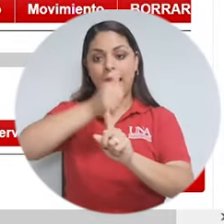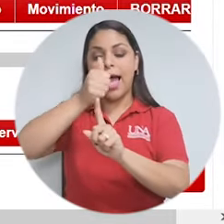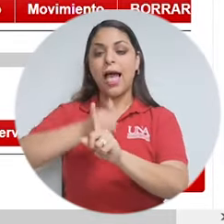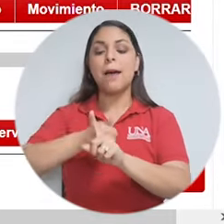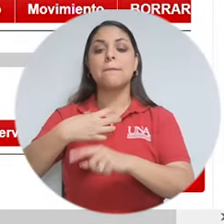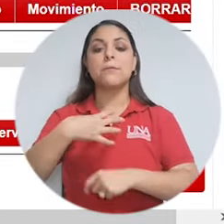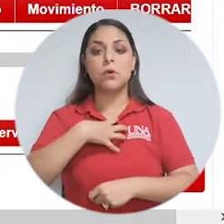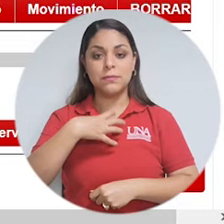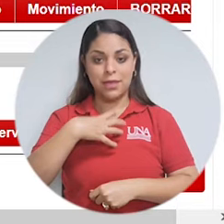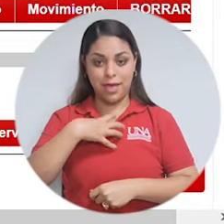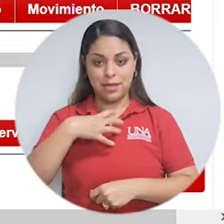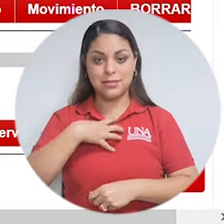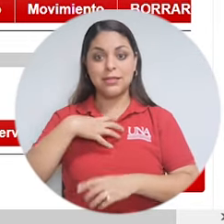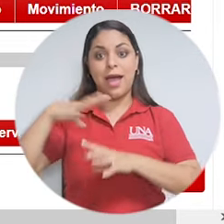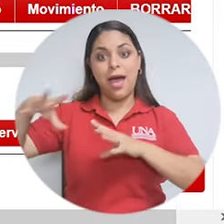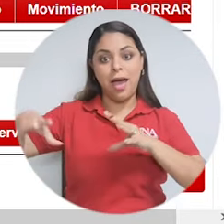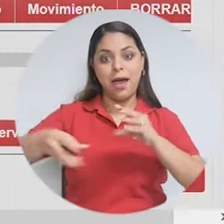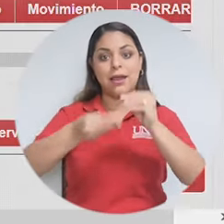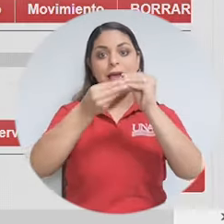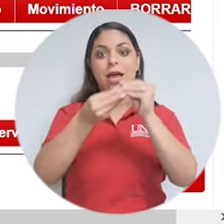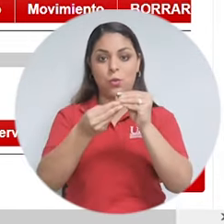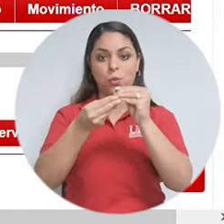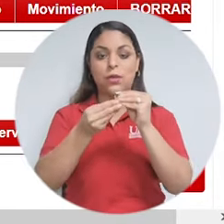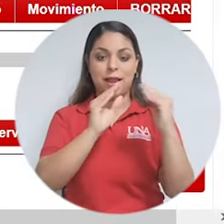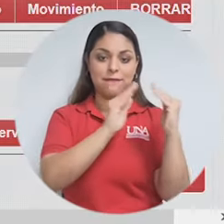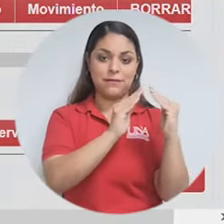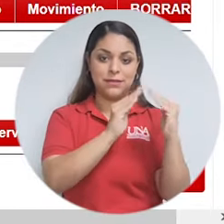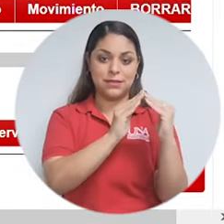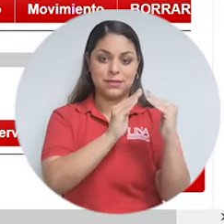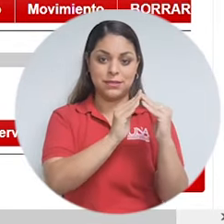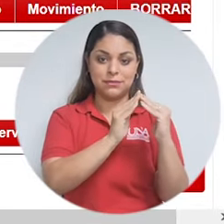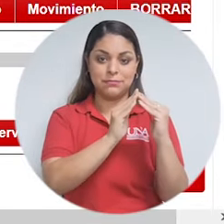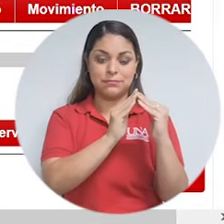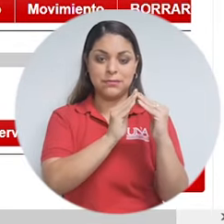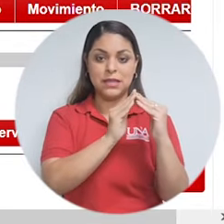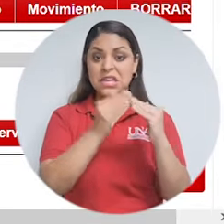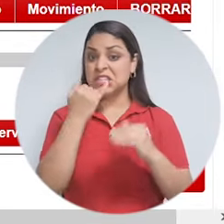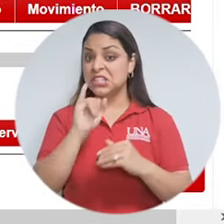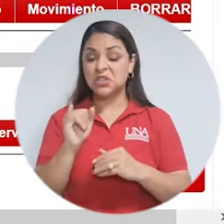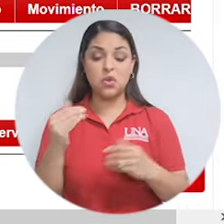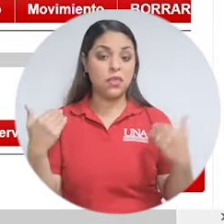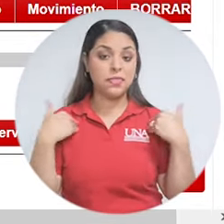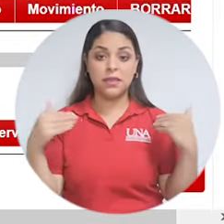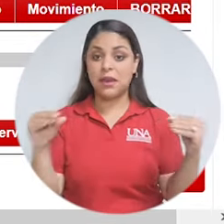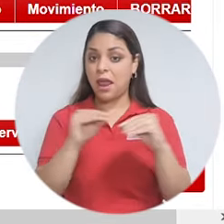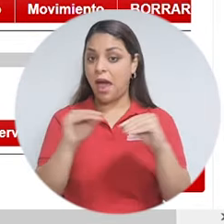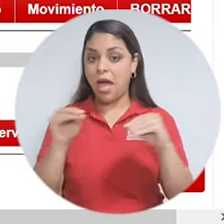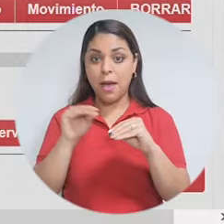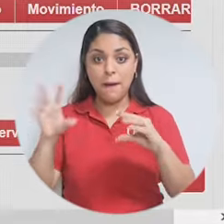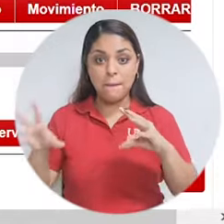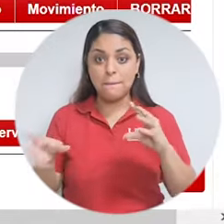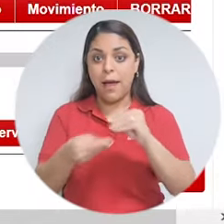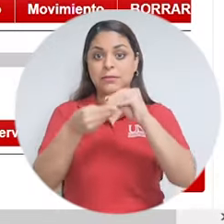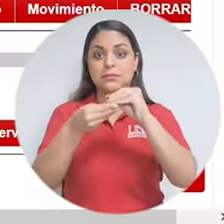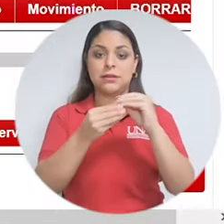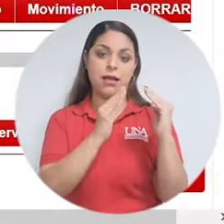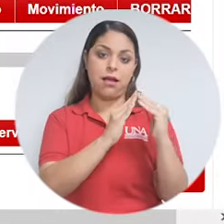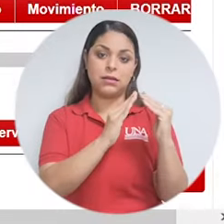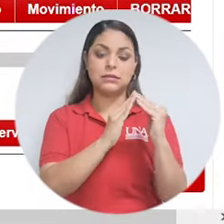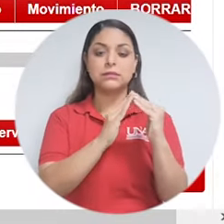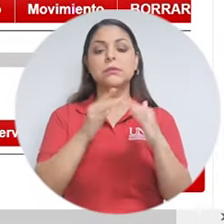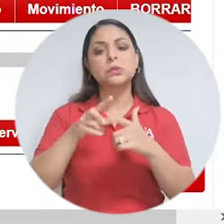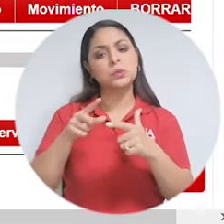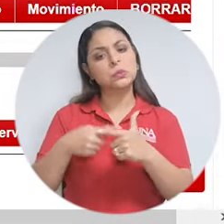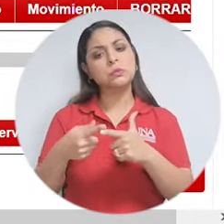propiedad adicional a la vivienda. En caso que no le corresponda completar datos en esta sección,